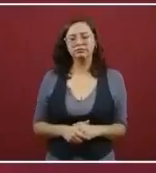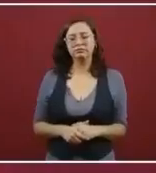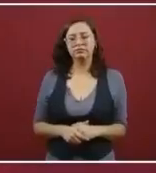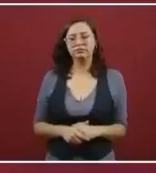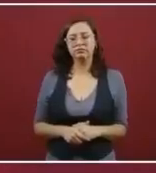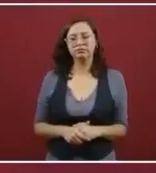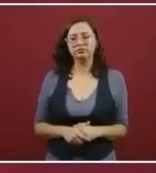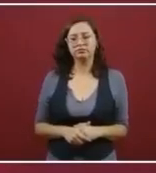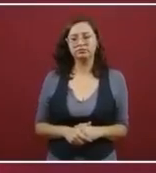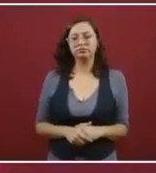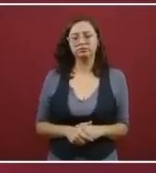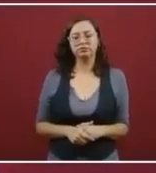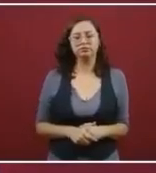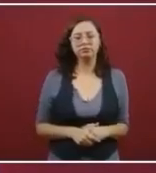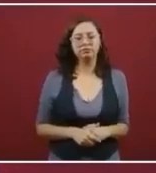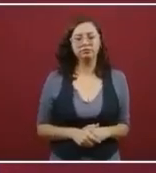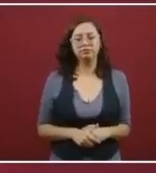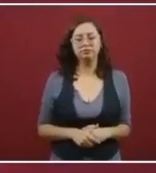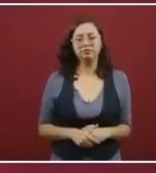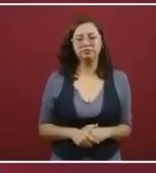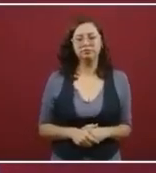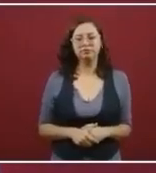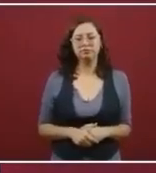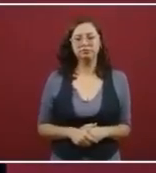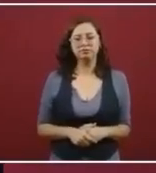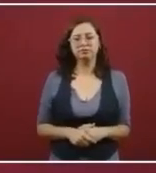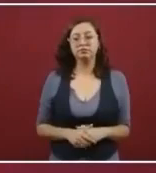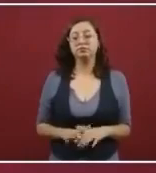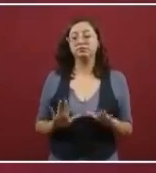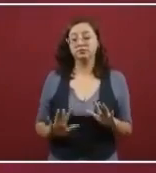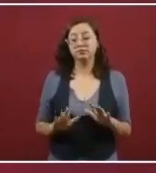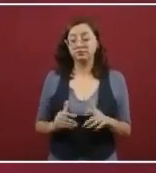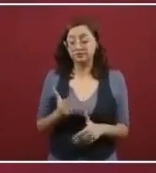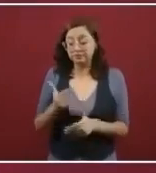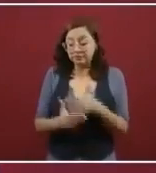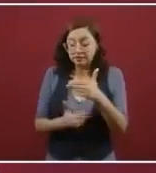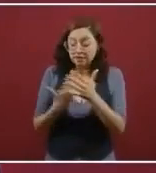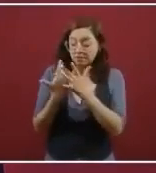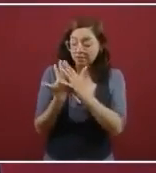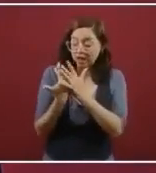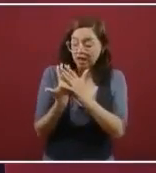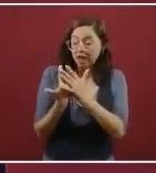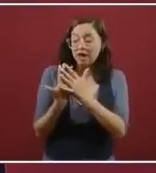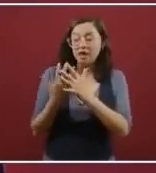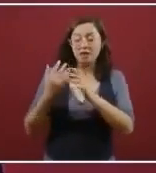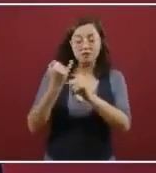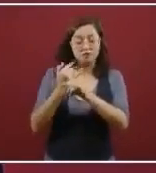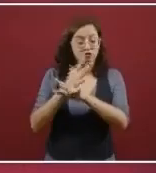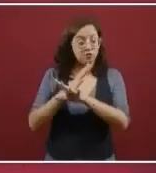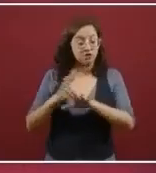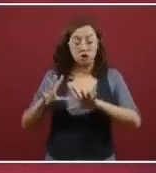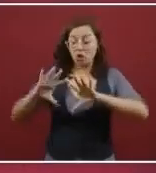Vamos a dedicar, estamos esperando tener todos los elementos,